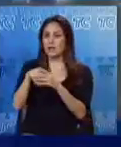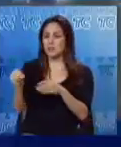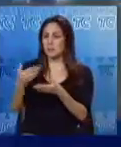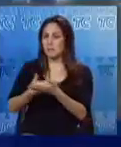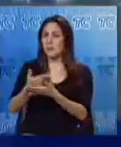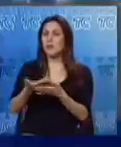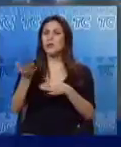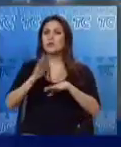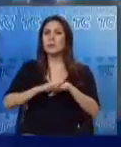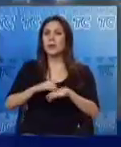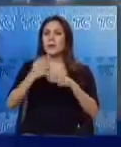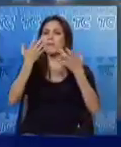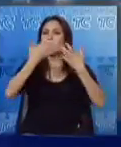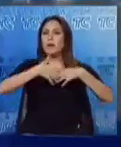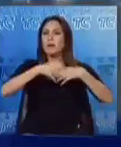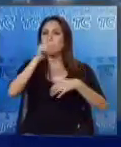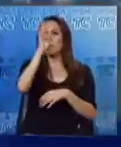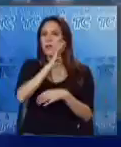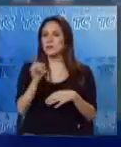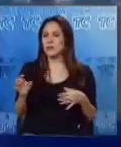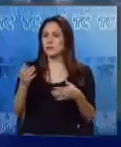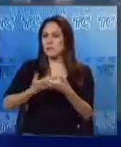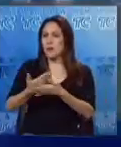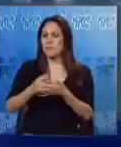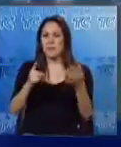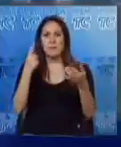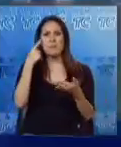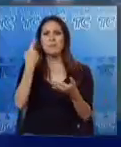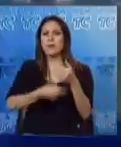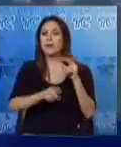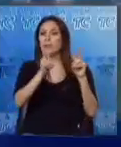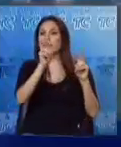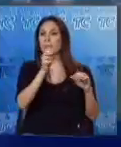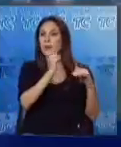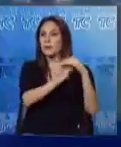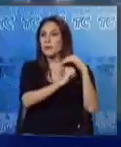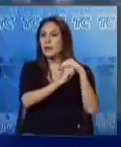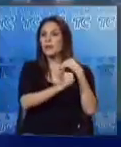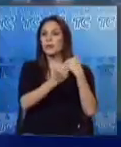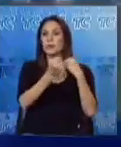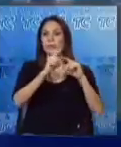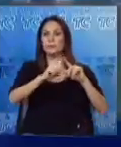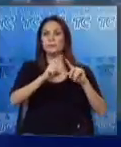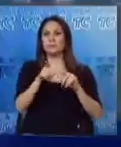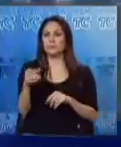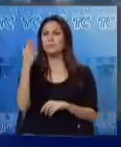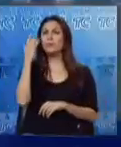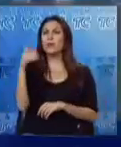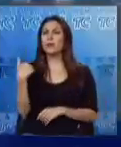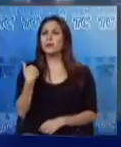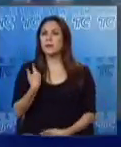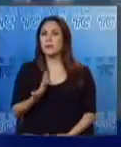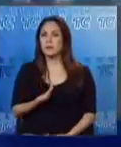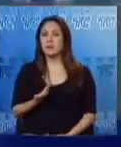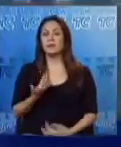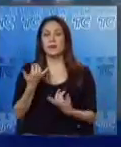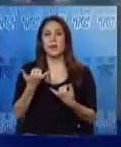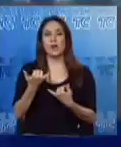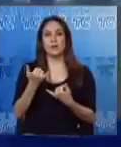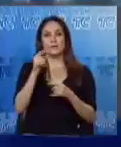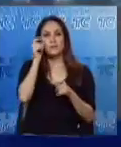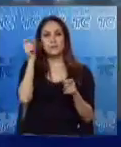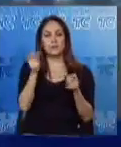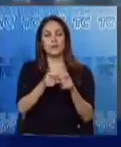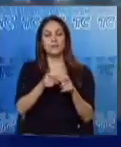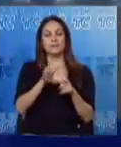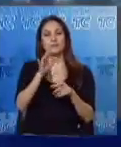empresa Odebrecht, la construcción del metro y otras obras del Cabildo Capitalino. Así lo reveló la presidenta de la Comisión de